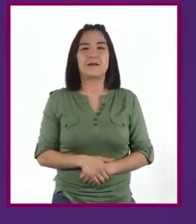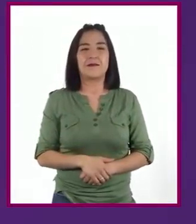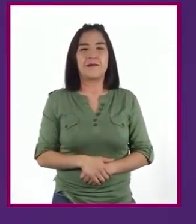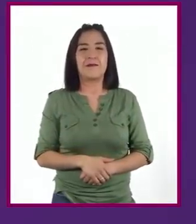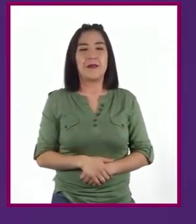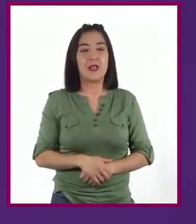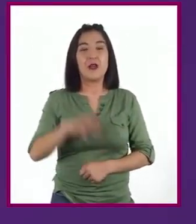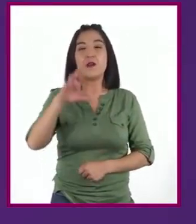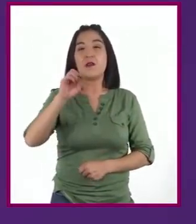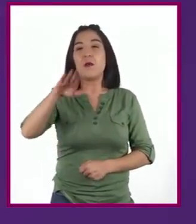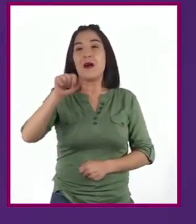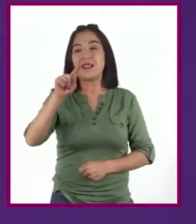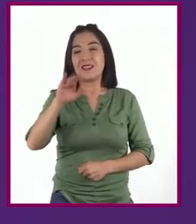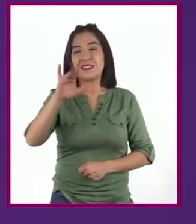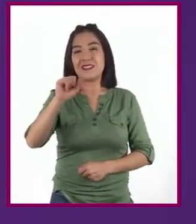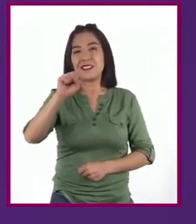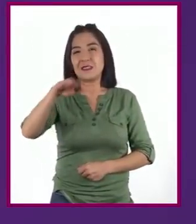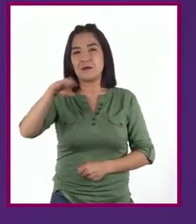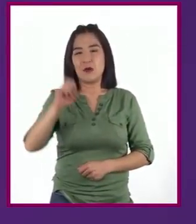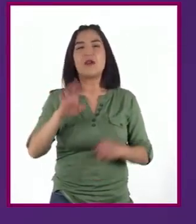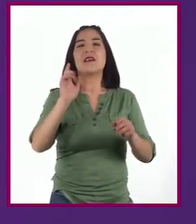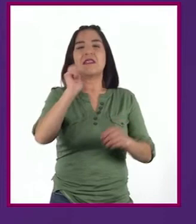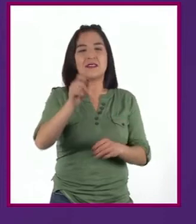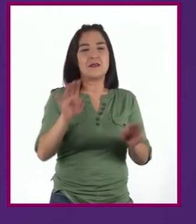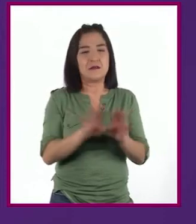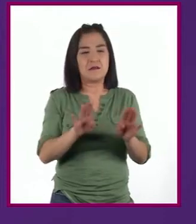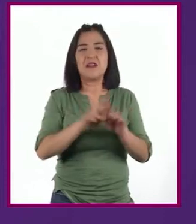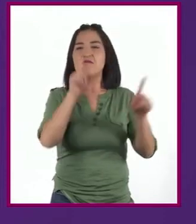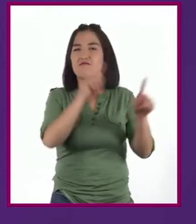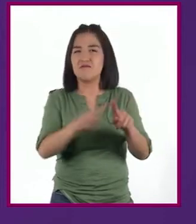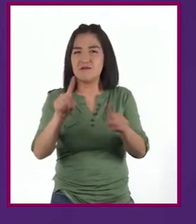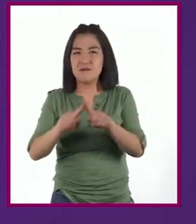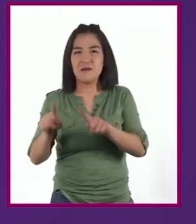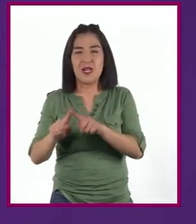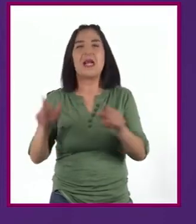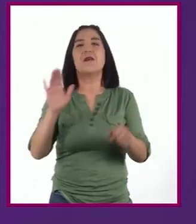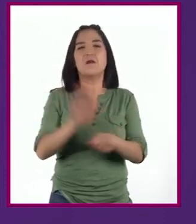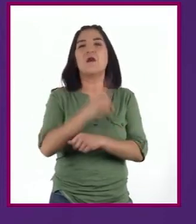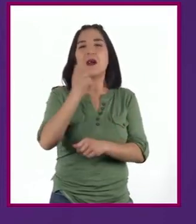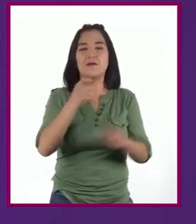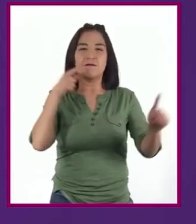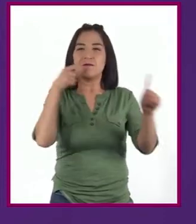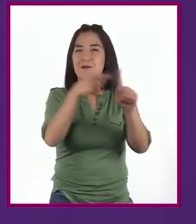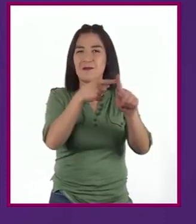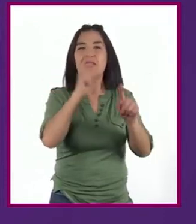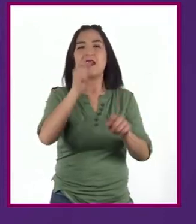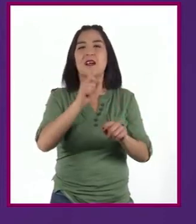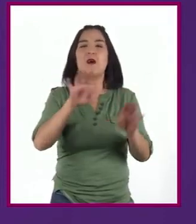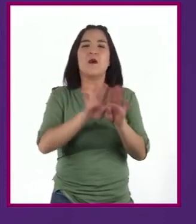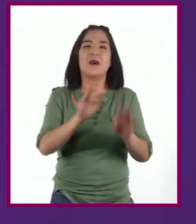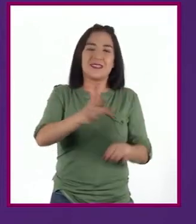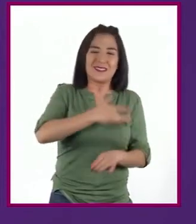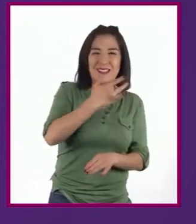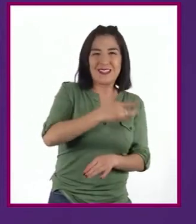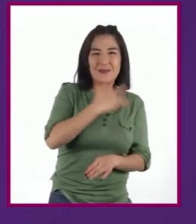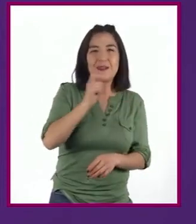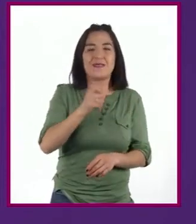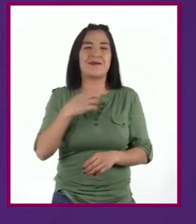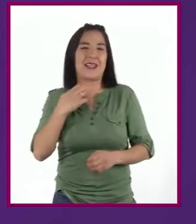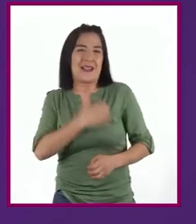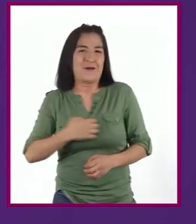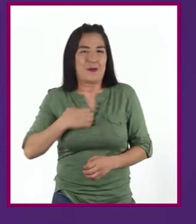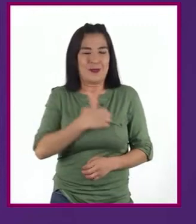El romanticismo resultó una corriente muy diversa debido a que enfatizó la subjetividad y las